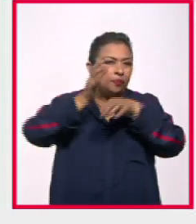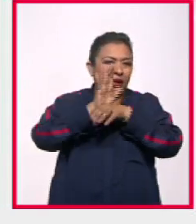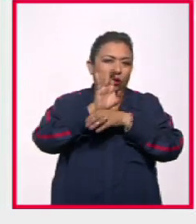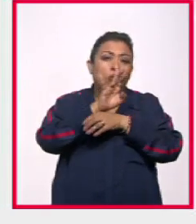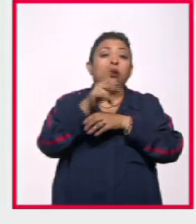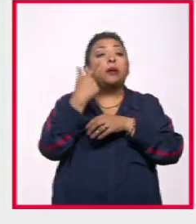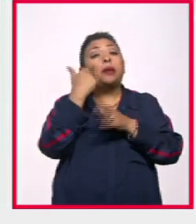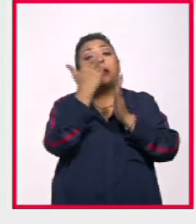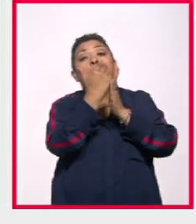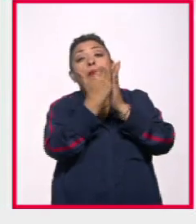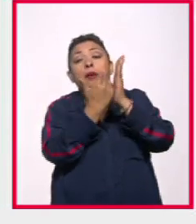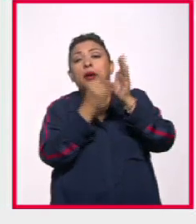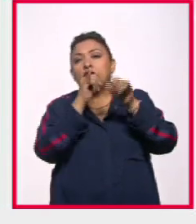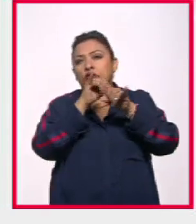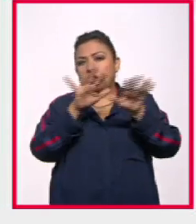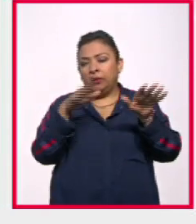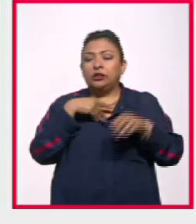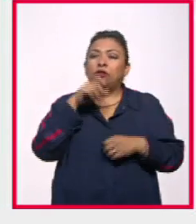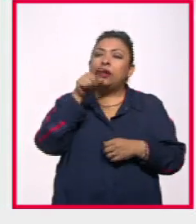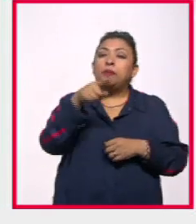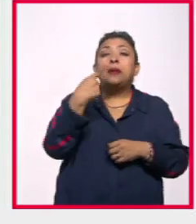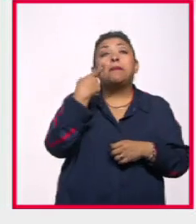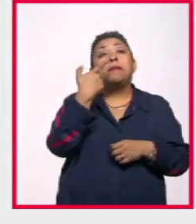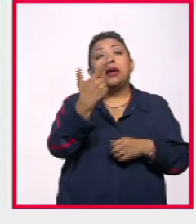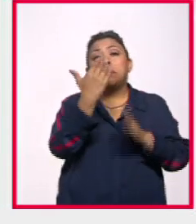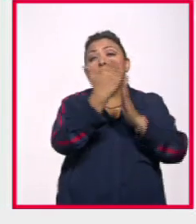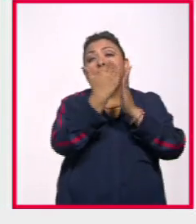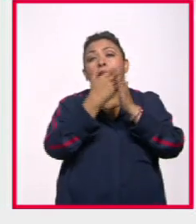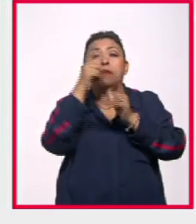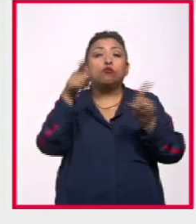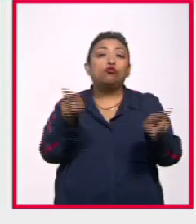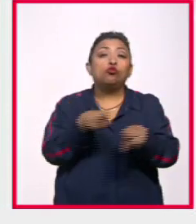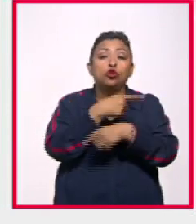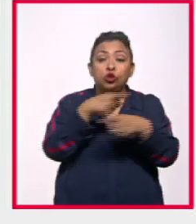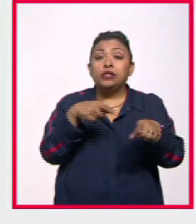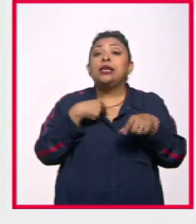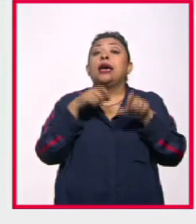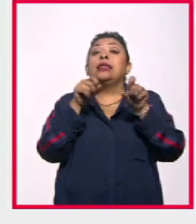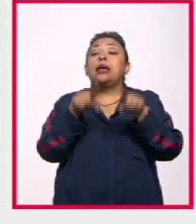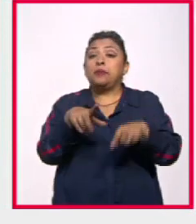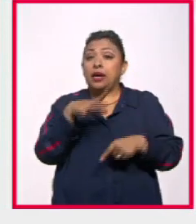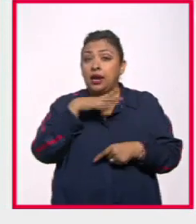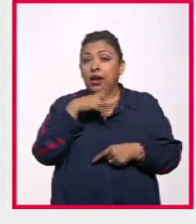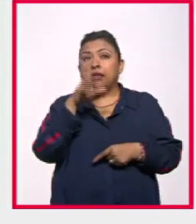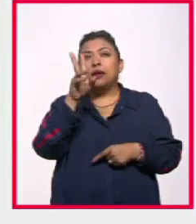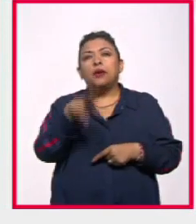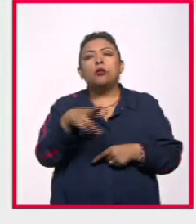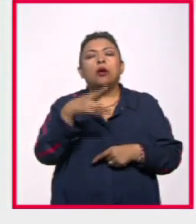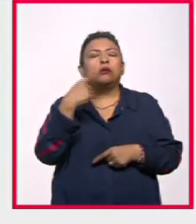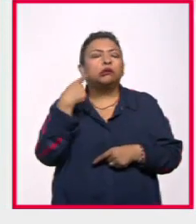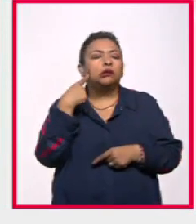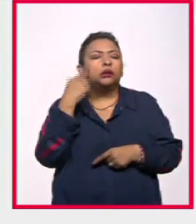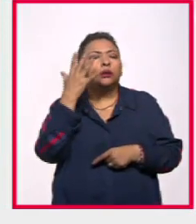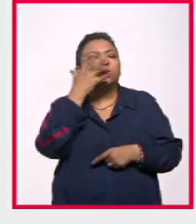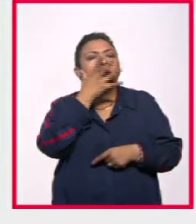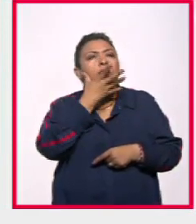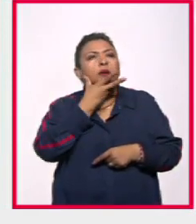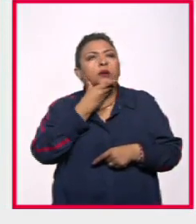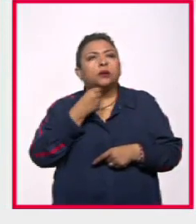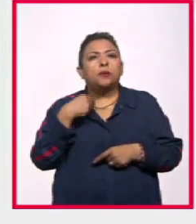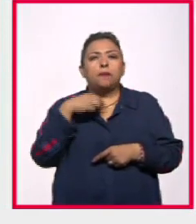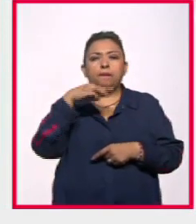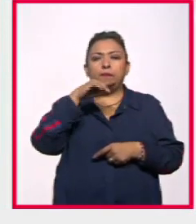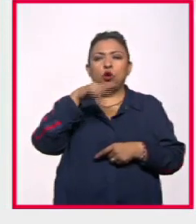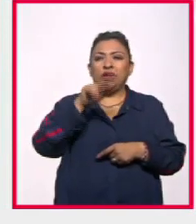que consultar la cartelera, como también hay que consultar la cartelera musical, porque también hay un dulce para los oídos. Buica regresa